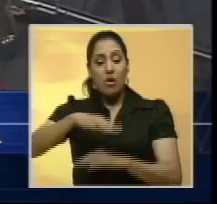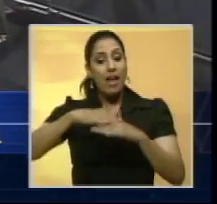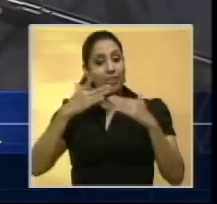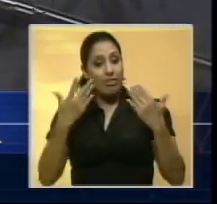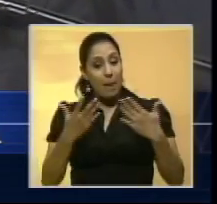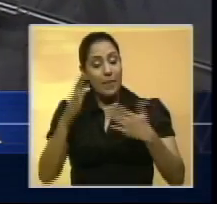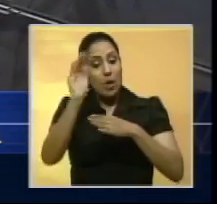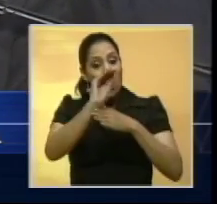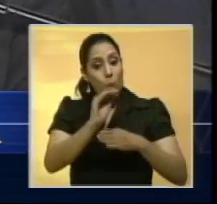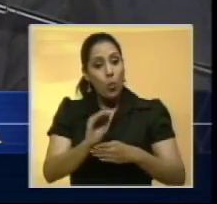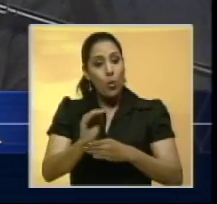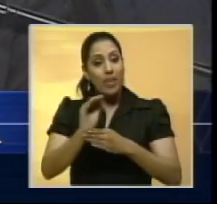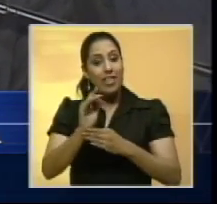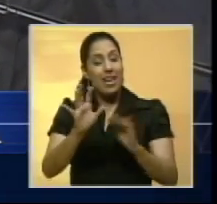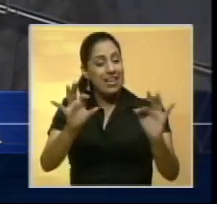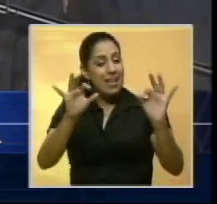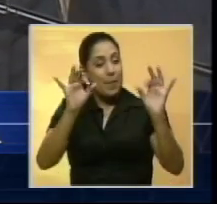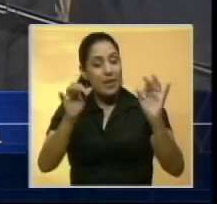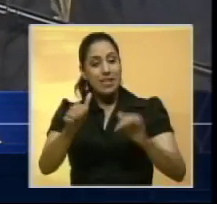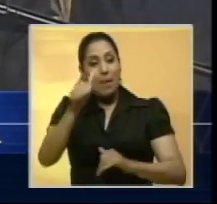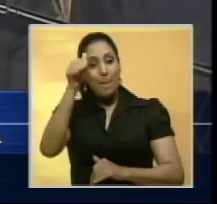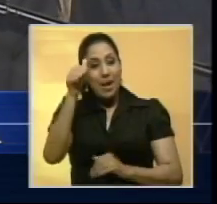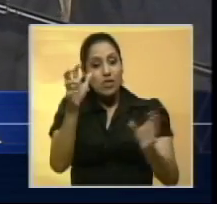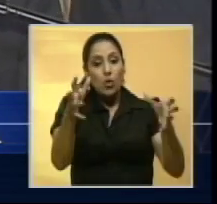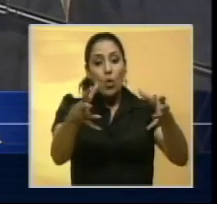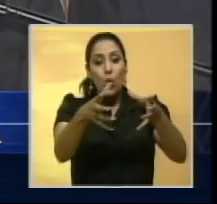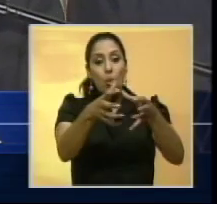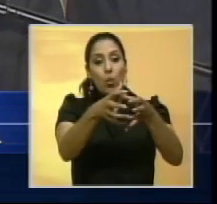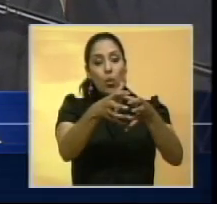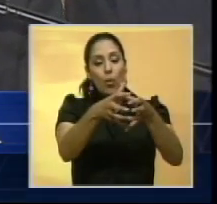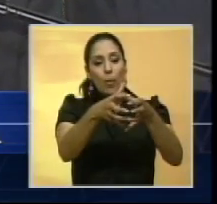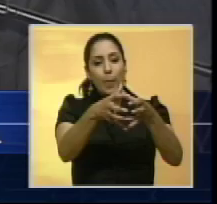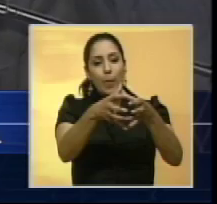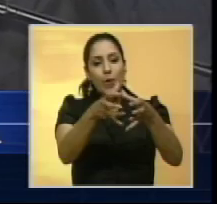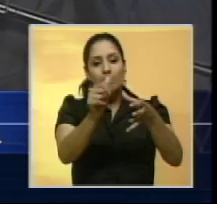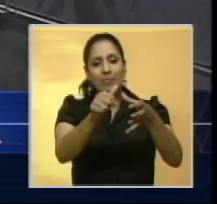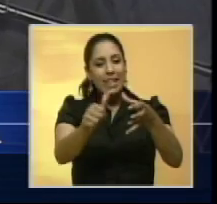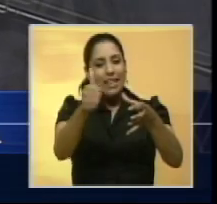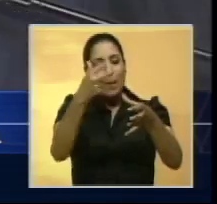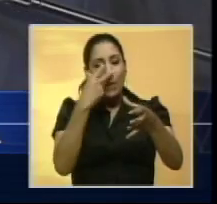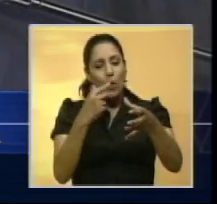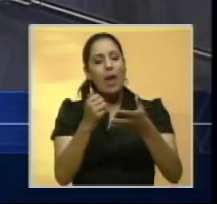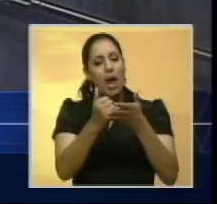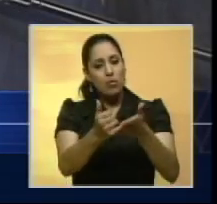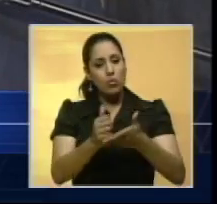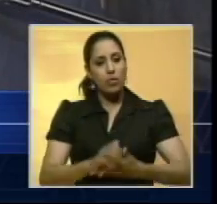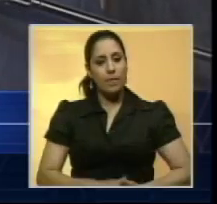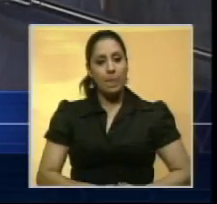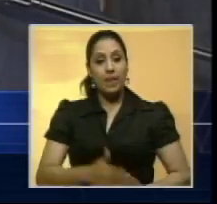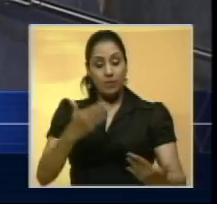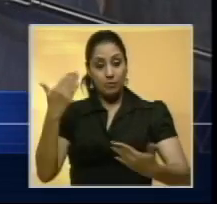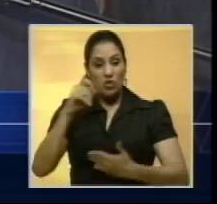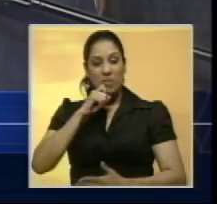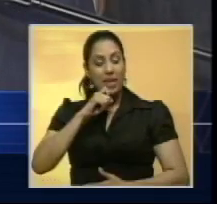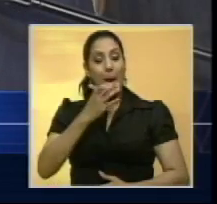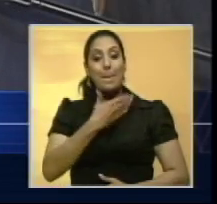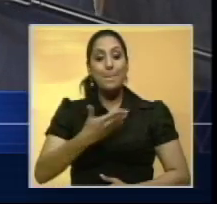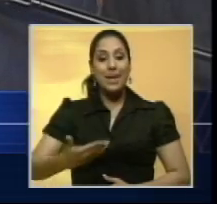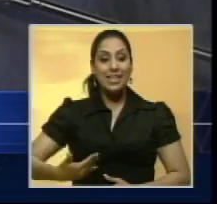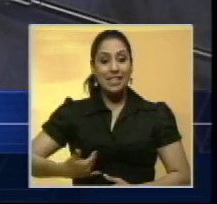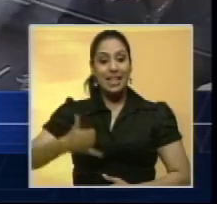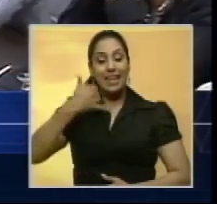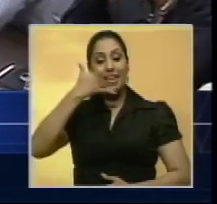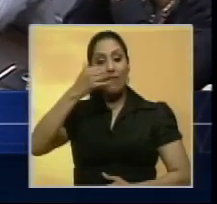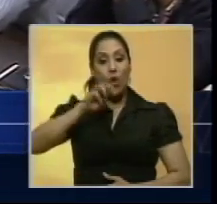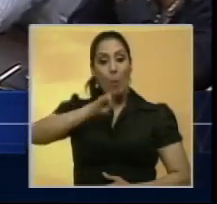además proteja exclusivamente a los sectores más necesitados. Pedro Cortés, presidente de